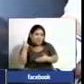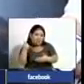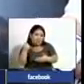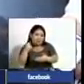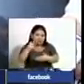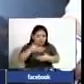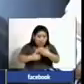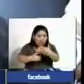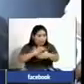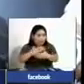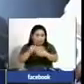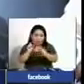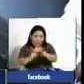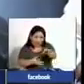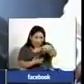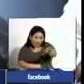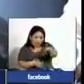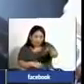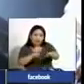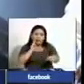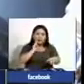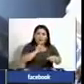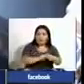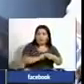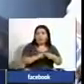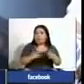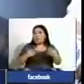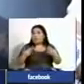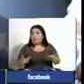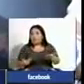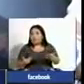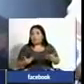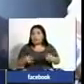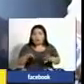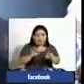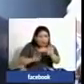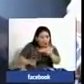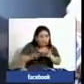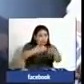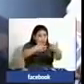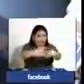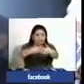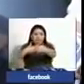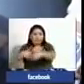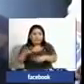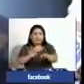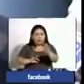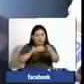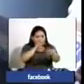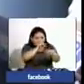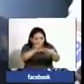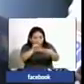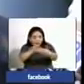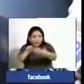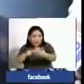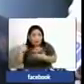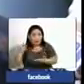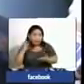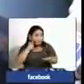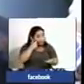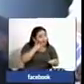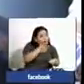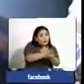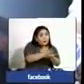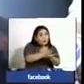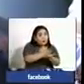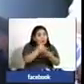no puede ejecutarse la sanción correspondiente. Sin embargo, muchas de las empresas que han sido denunciadas y que hemos llegado, cuando